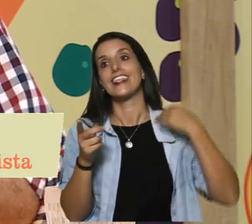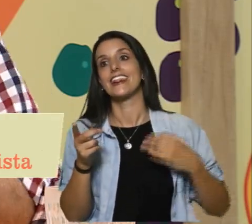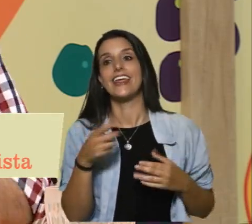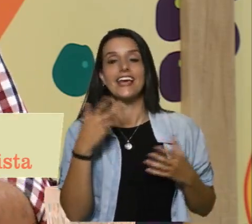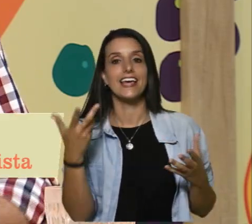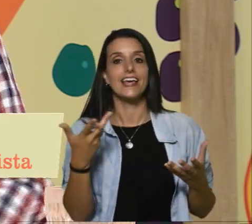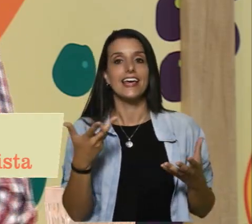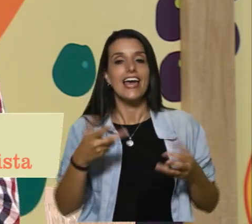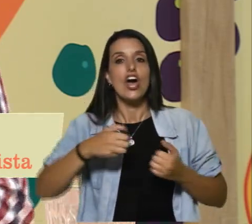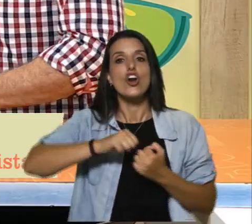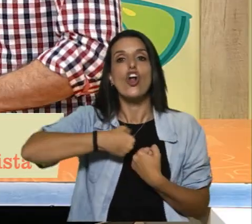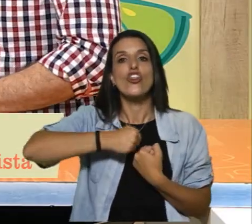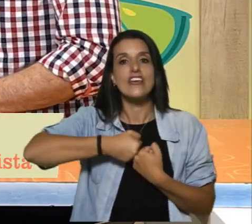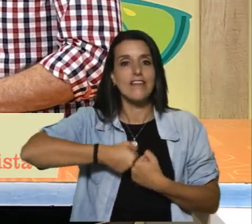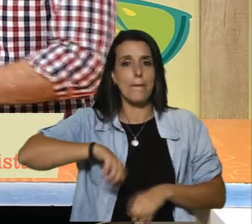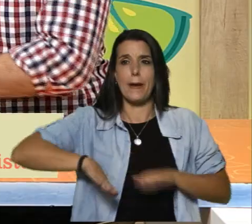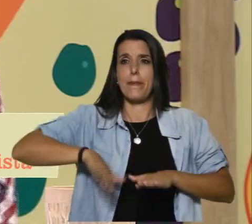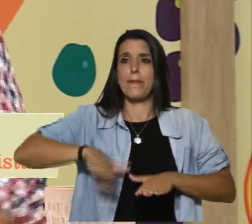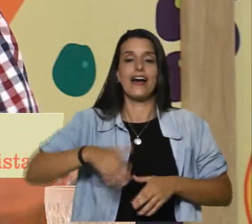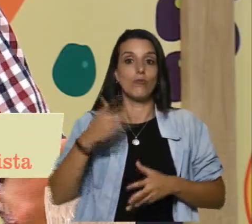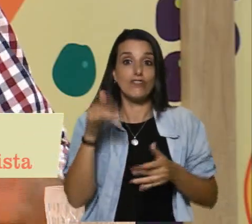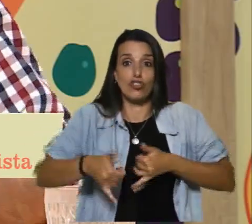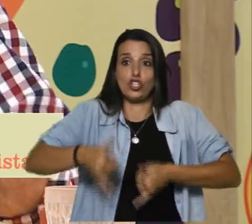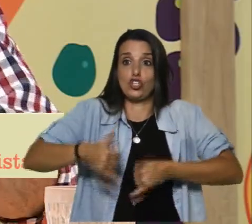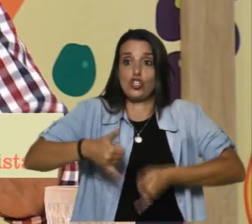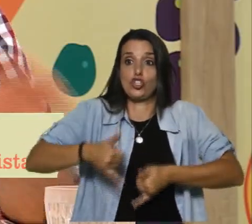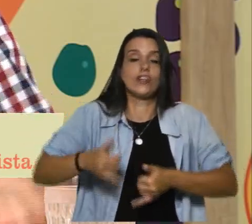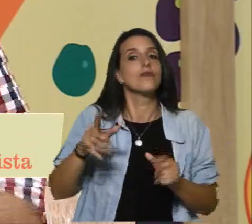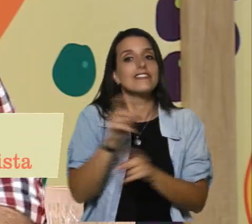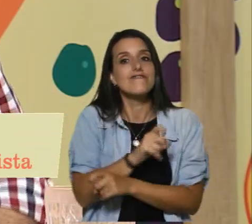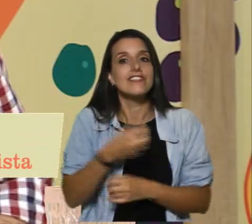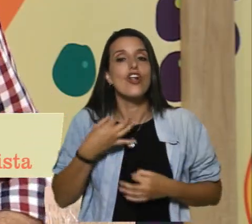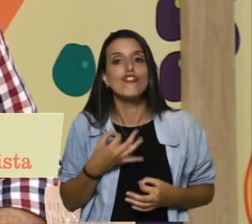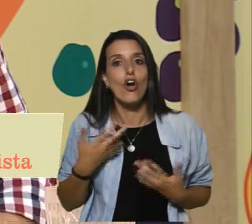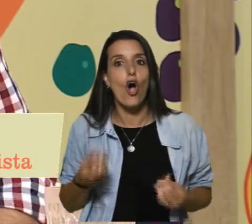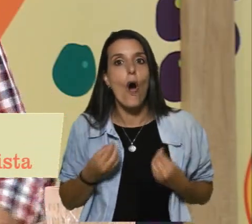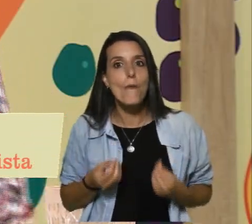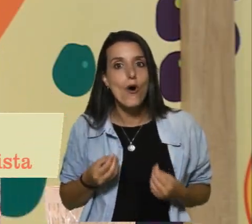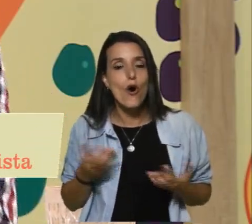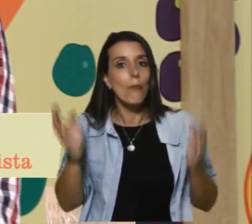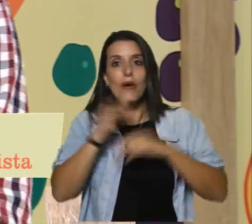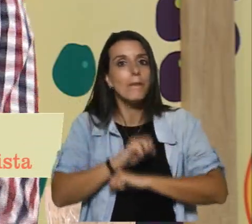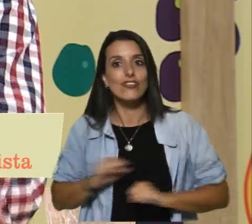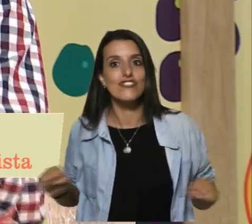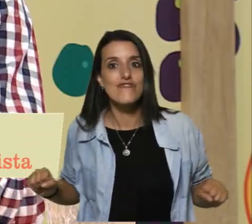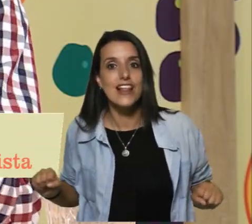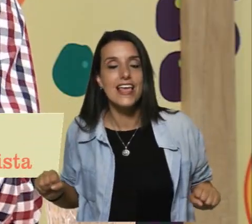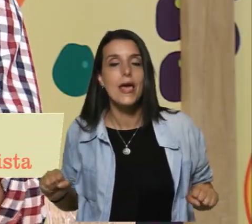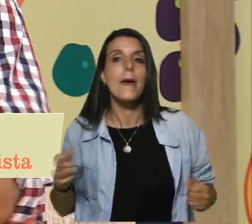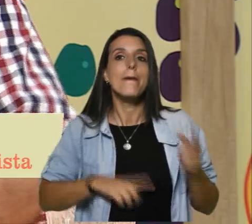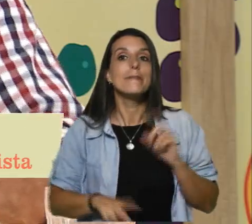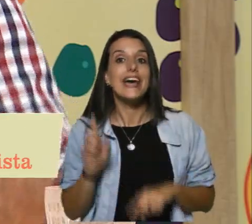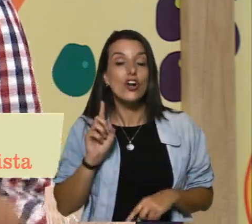del esfuerzo en las rodillas, ¿no? Yo me imagino las rodillas, yo me voy caminando, me voy arrastrando yo a hacer eso, ¿no?